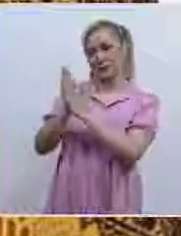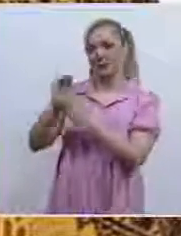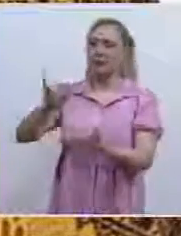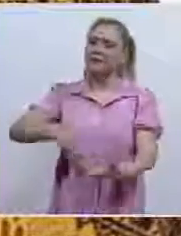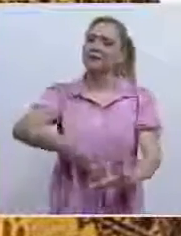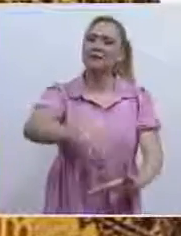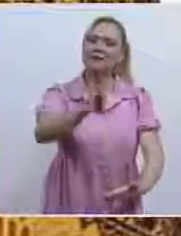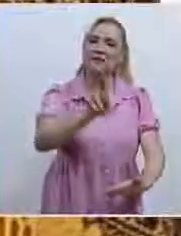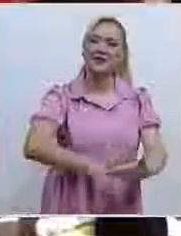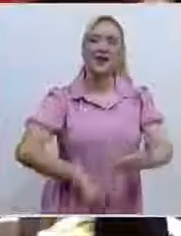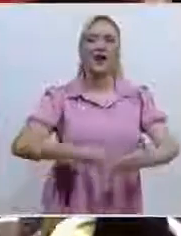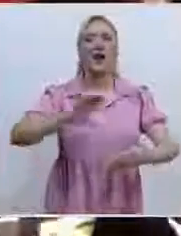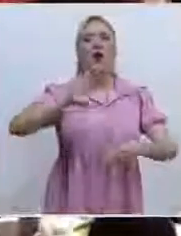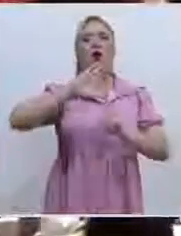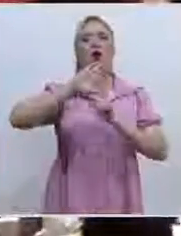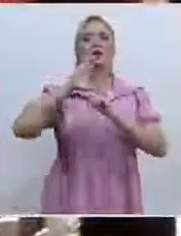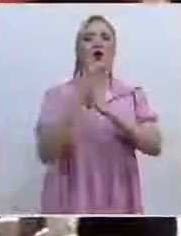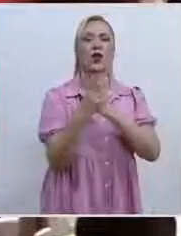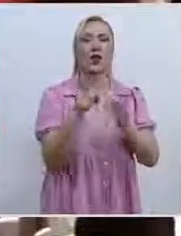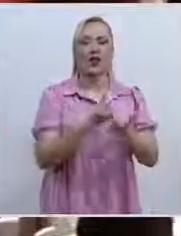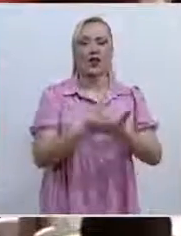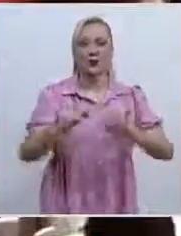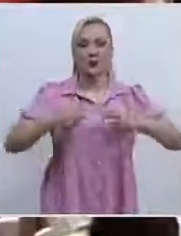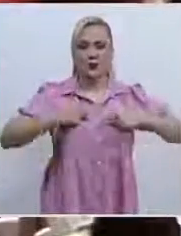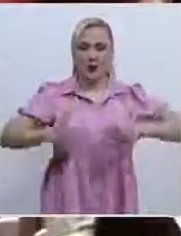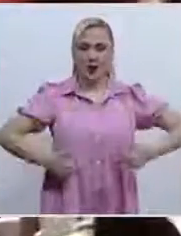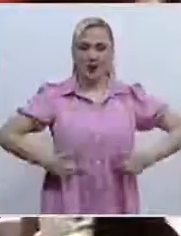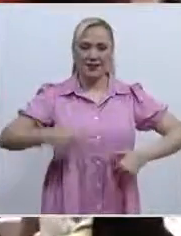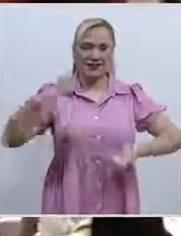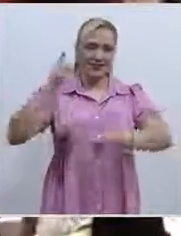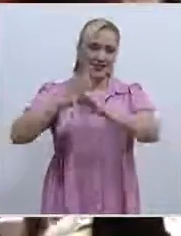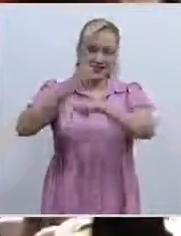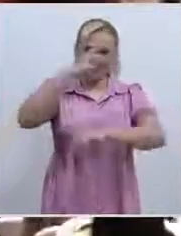Humanos del Estado de México poder informativo Laura Murillo an